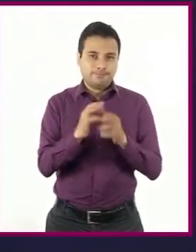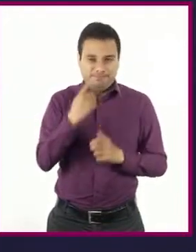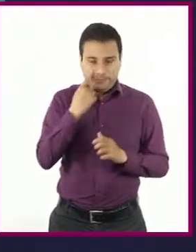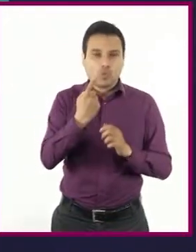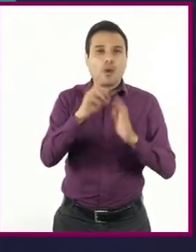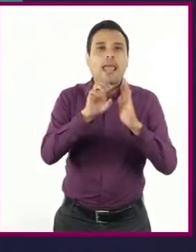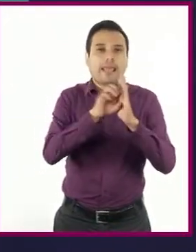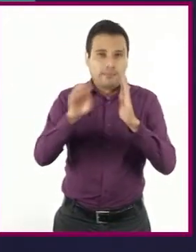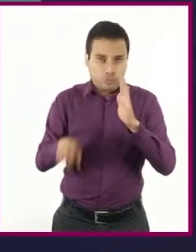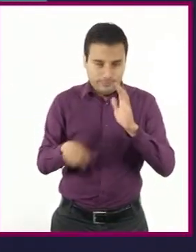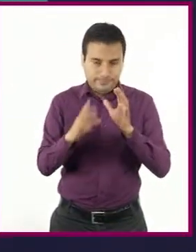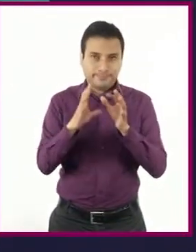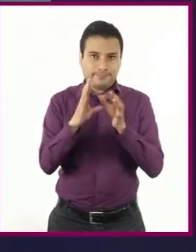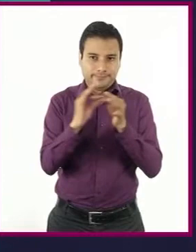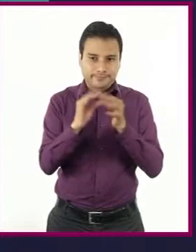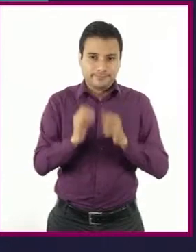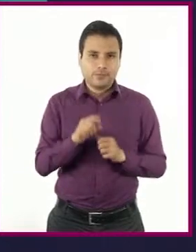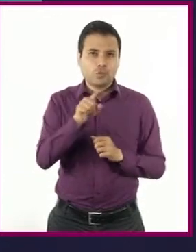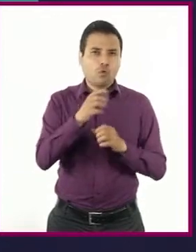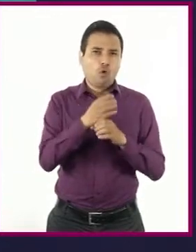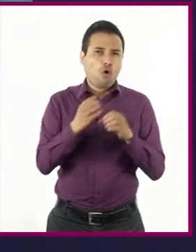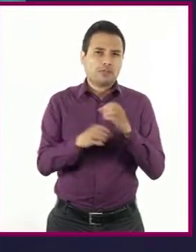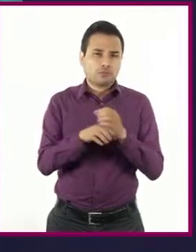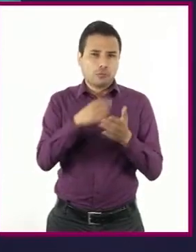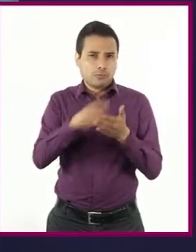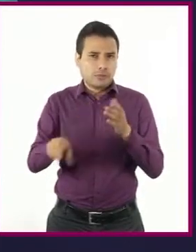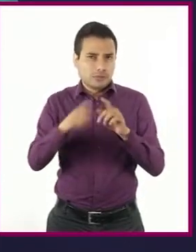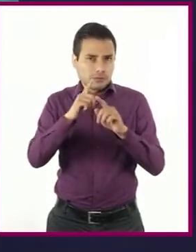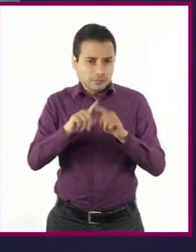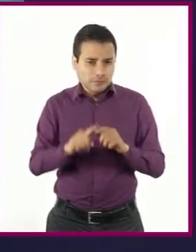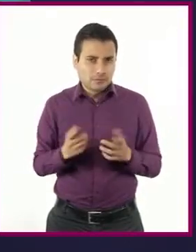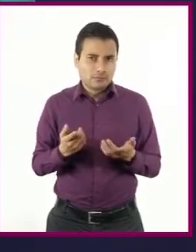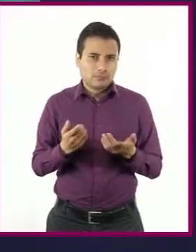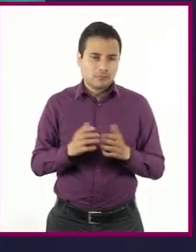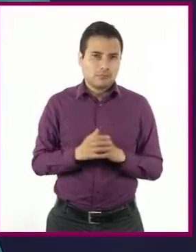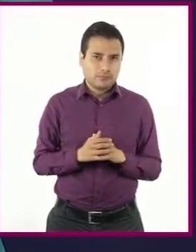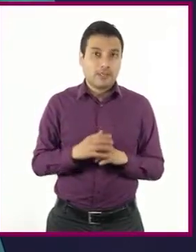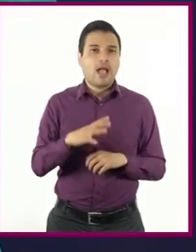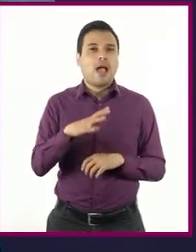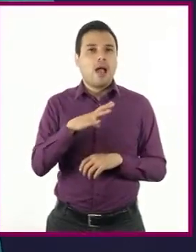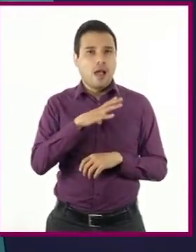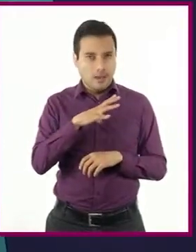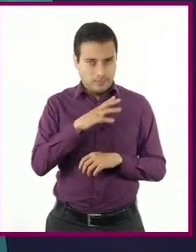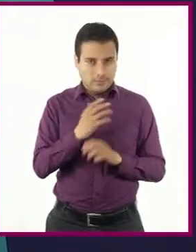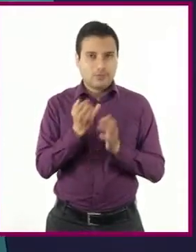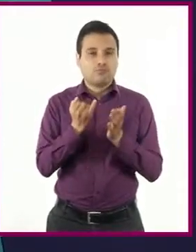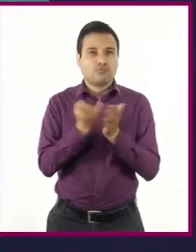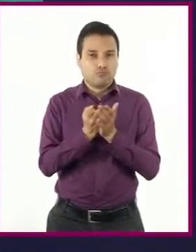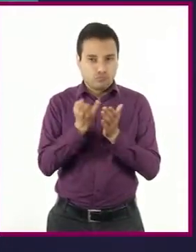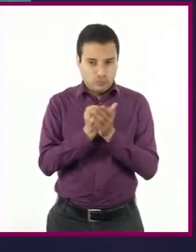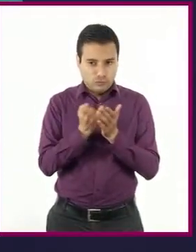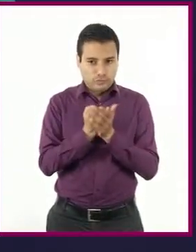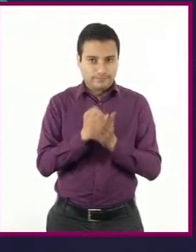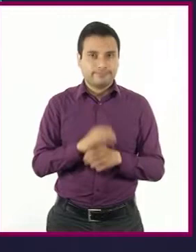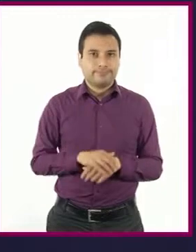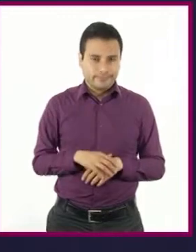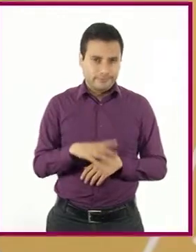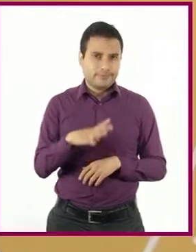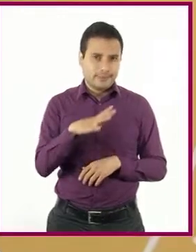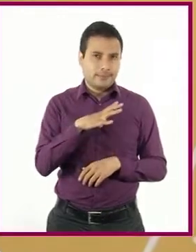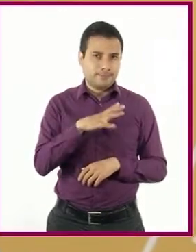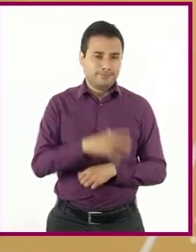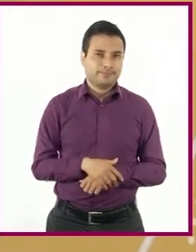ejemplo, consideremos que los productos que adquirimos pueden o no estar gravados con un impuesto dependiendo del rubro al que